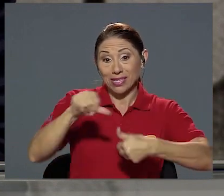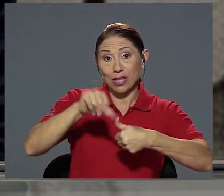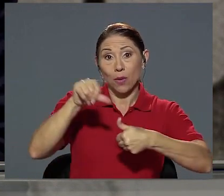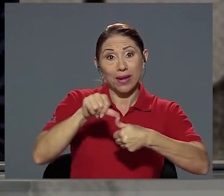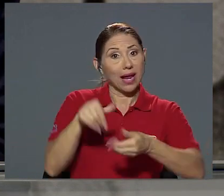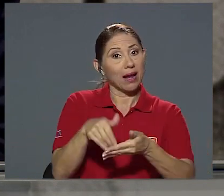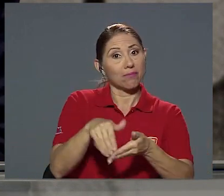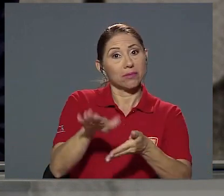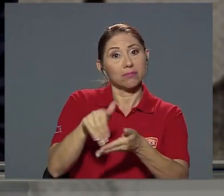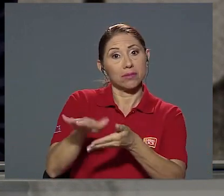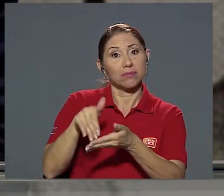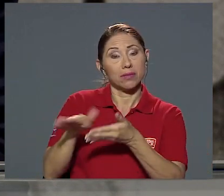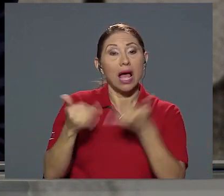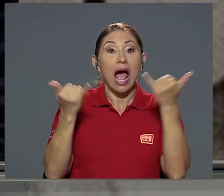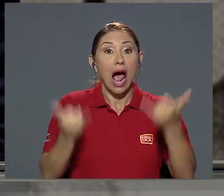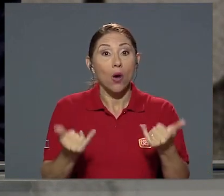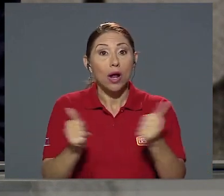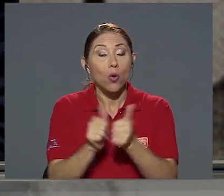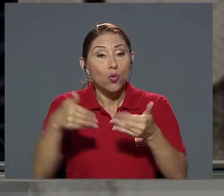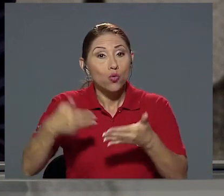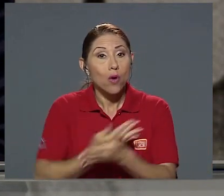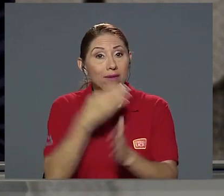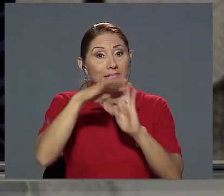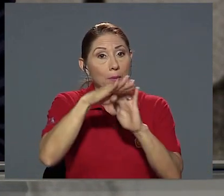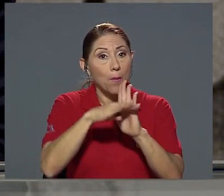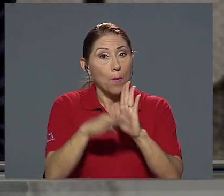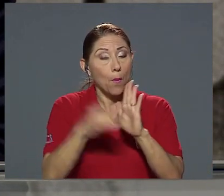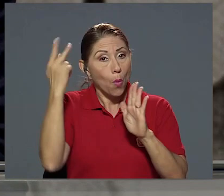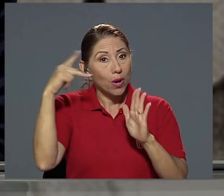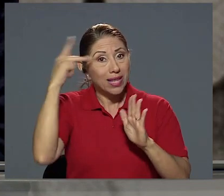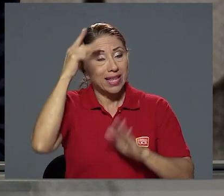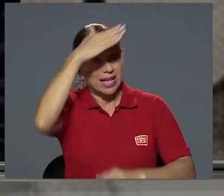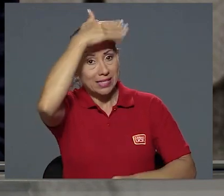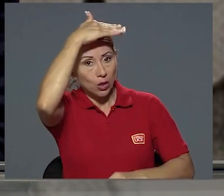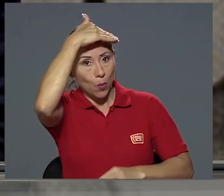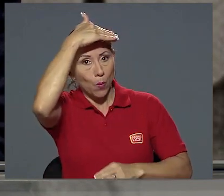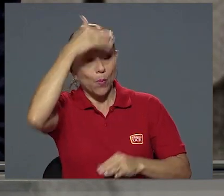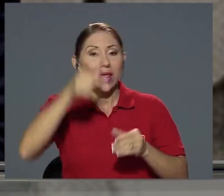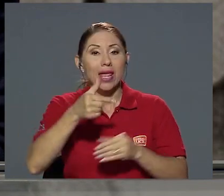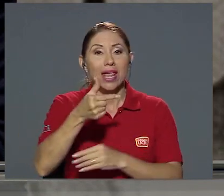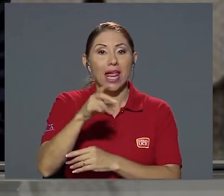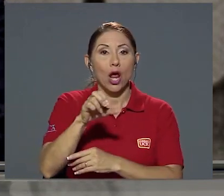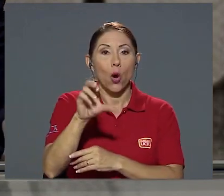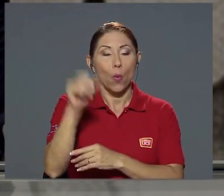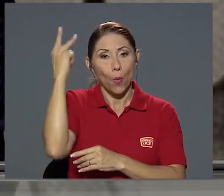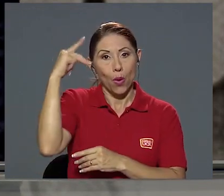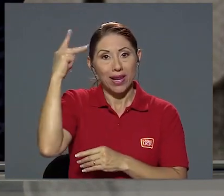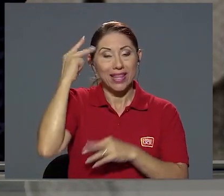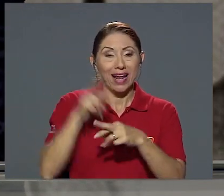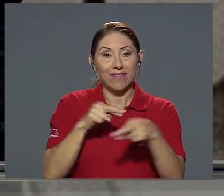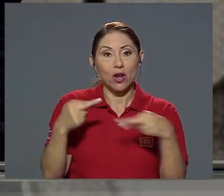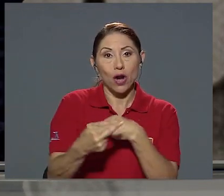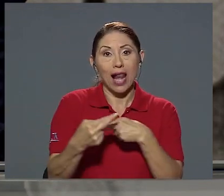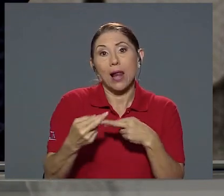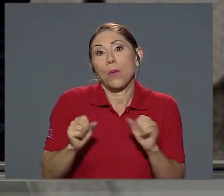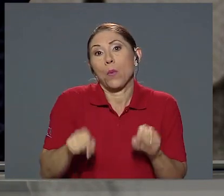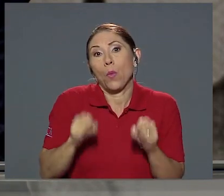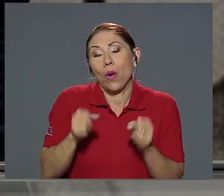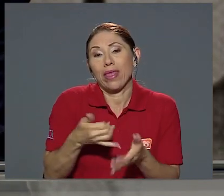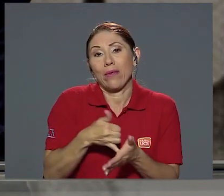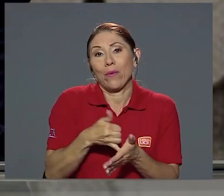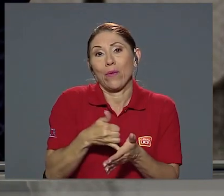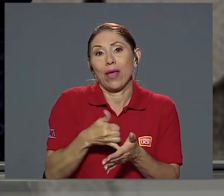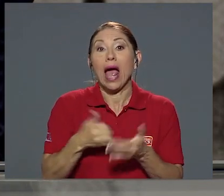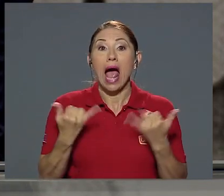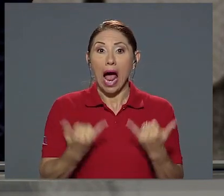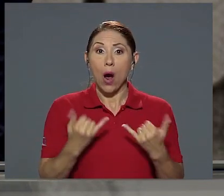con las nuevas políticas de Trump y la nueva geopolítica regional, podría verse amenazada. Es decir, sumar la crisis